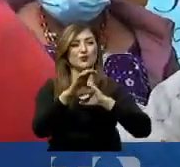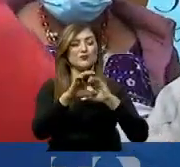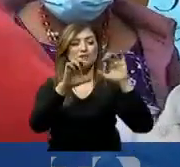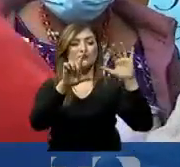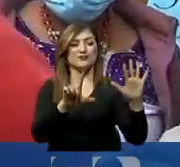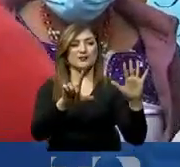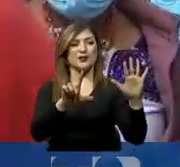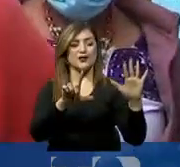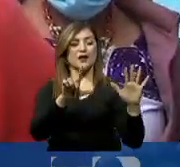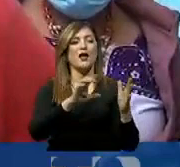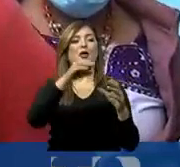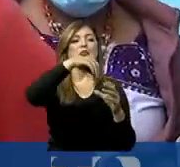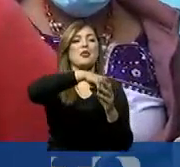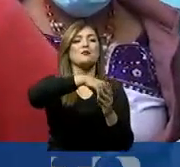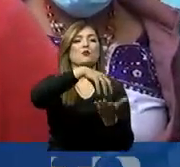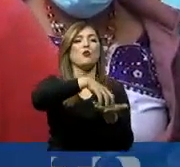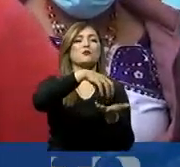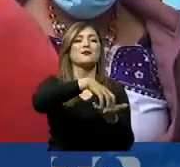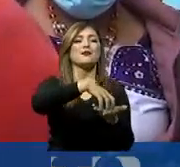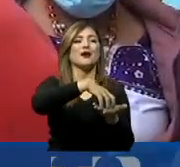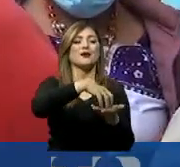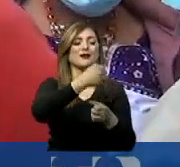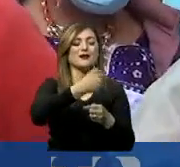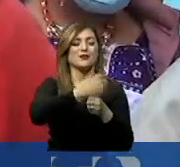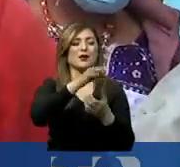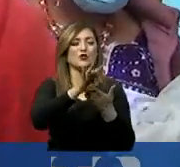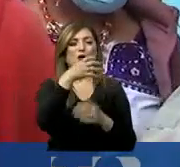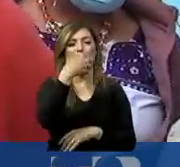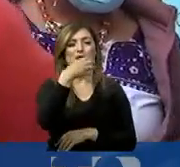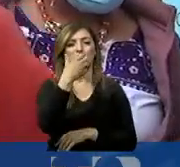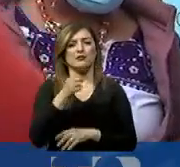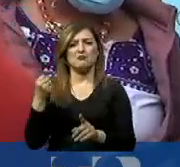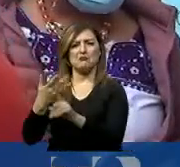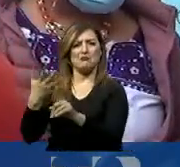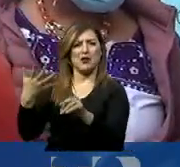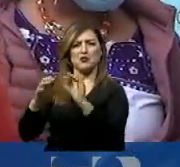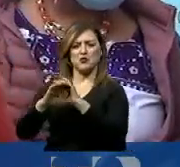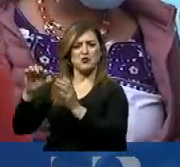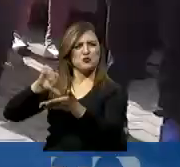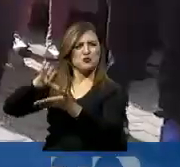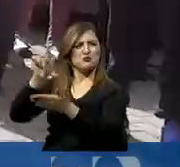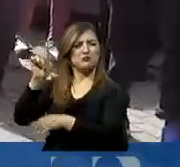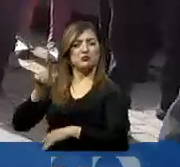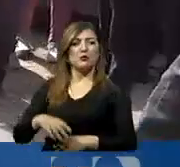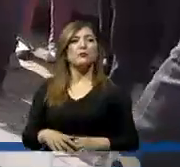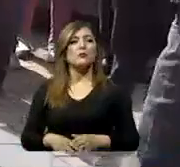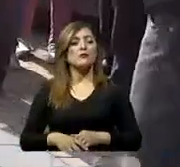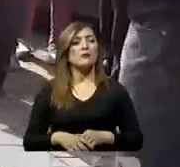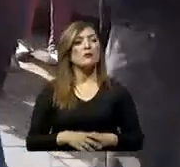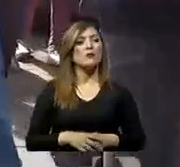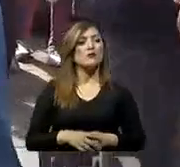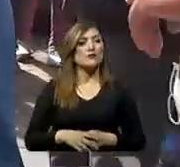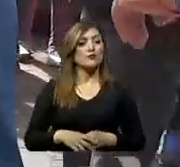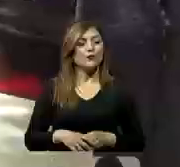ámbito intraprovincial. Vamos a hacer el trabajo dentro del Cantón Ambato sin afectar al casco urbano de la ciudad. En Ambato, con